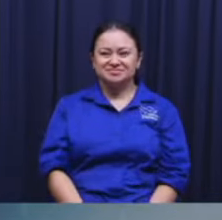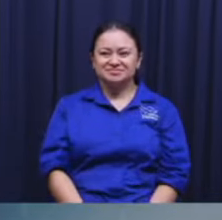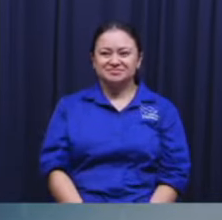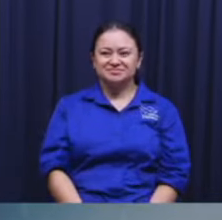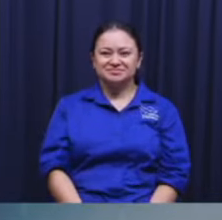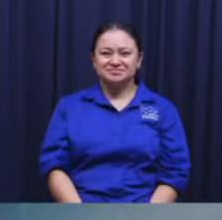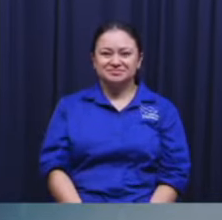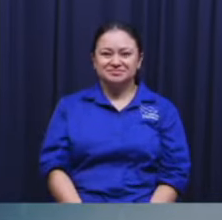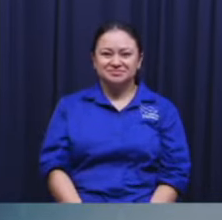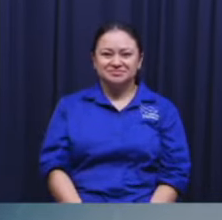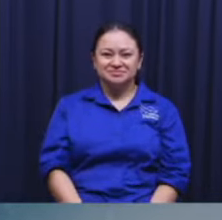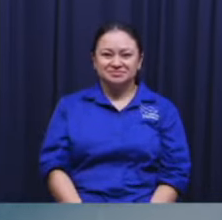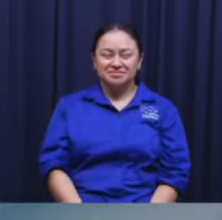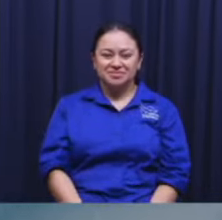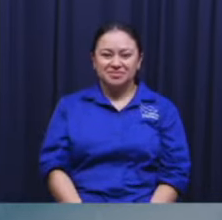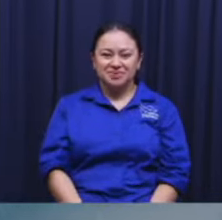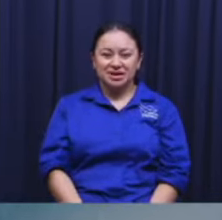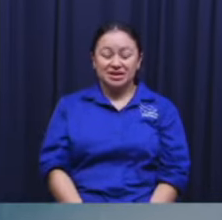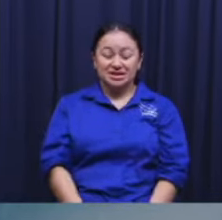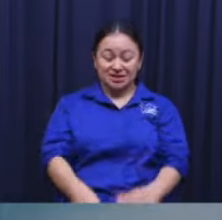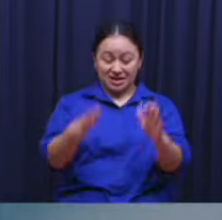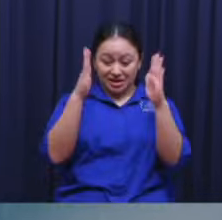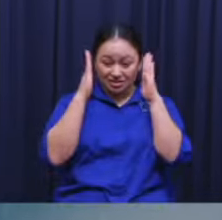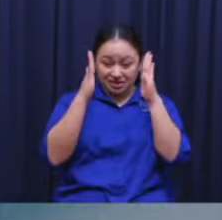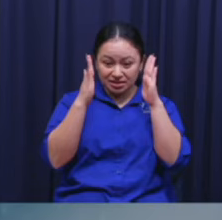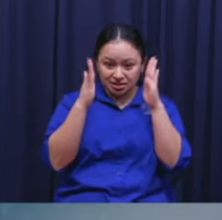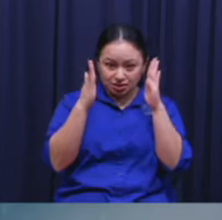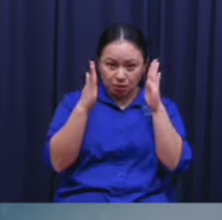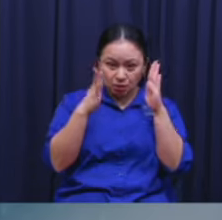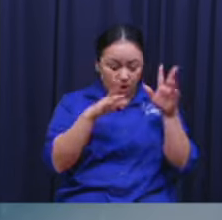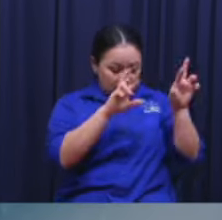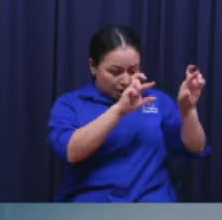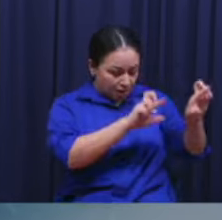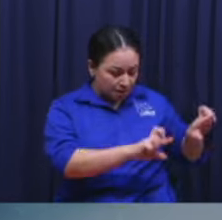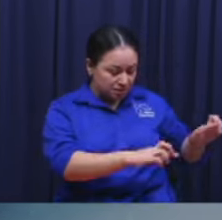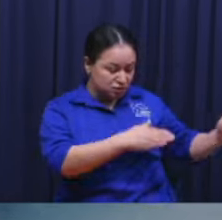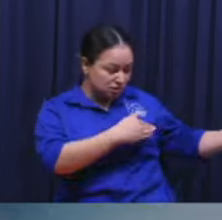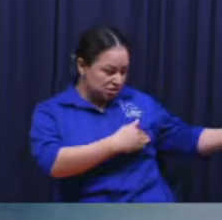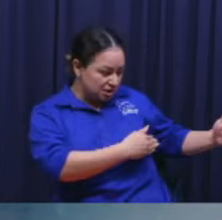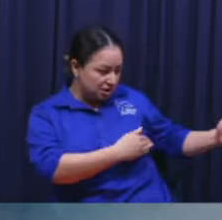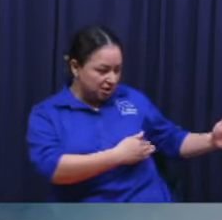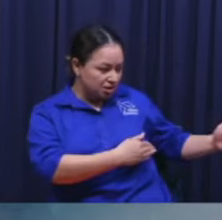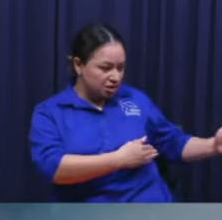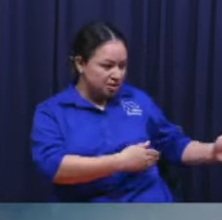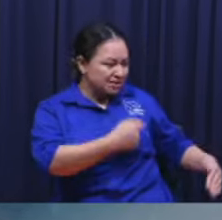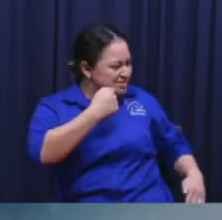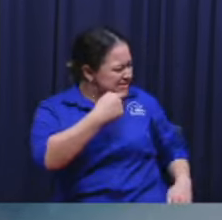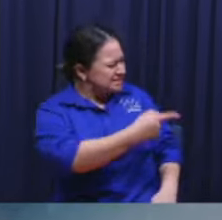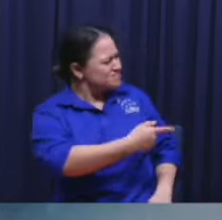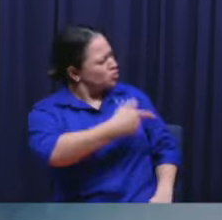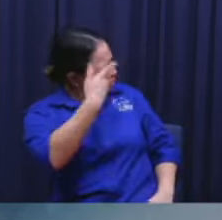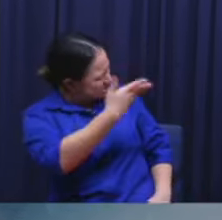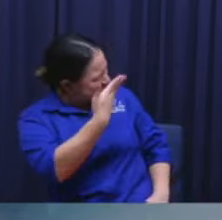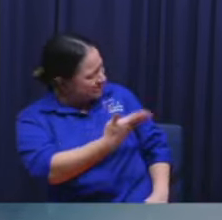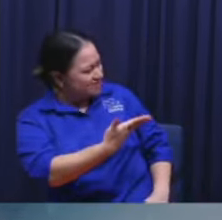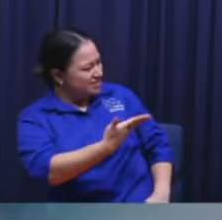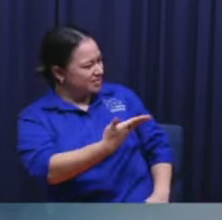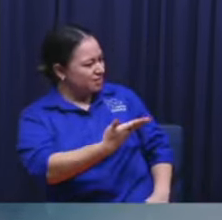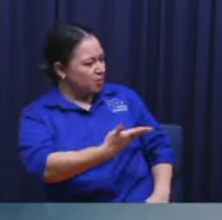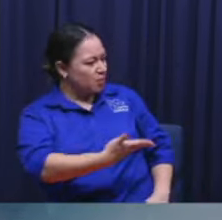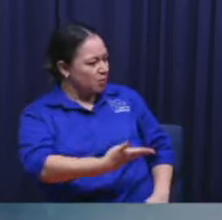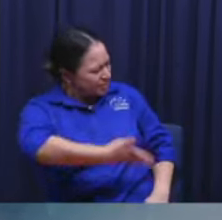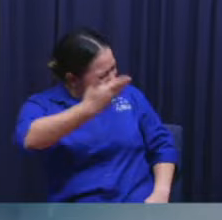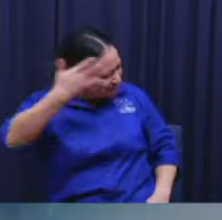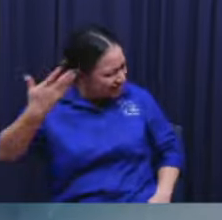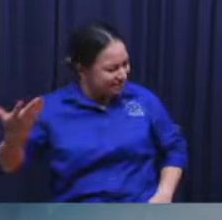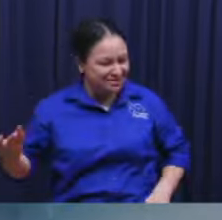Para que despertes al que tienes al agua. Cuando lo mires así, cabeza, ¡vos, hombre, te están jalando! Por eso es que no cambias. Oh, que ayuden a